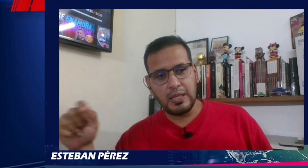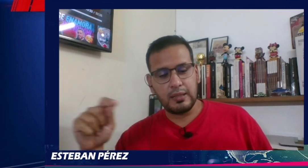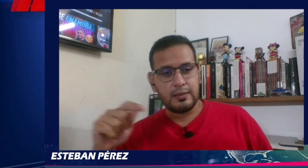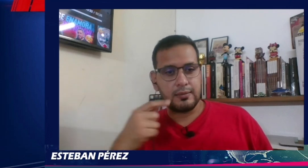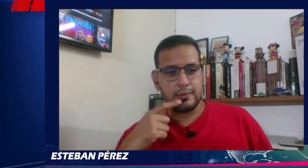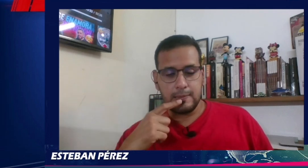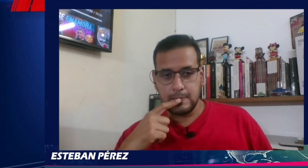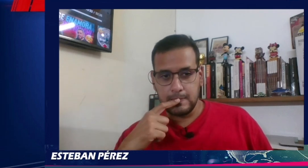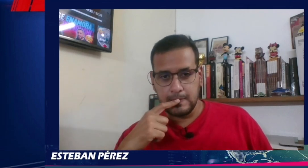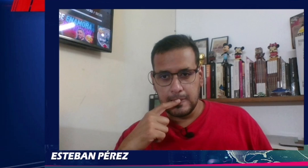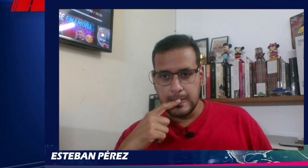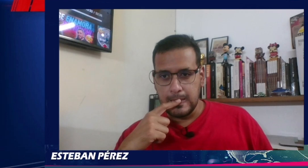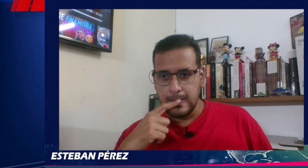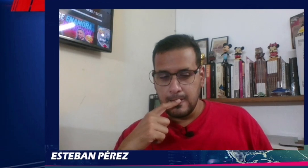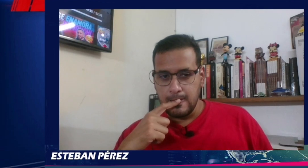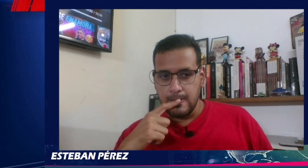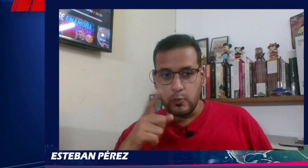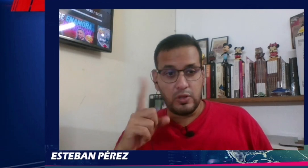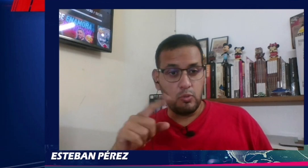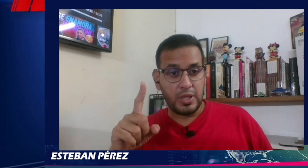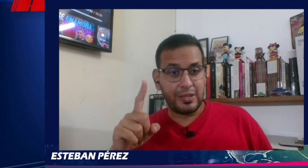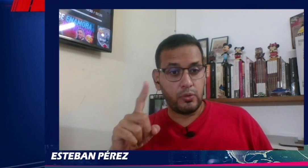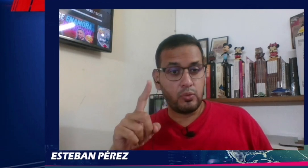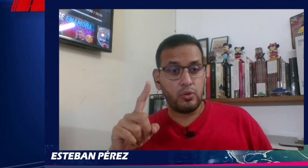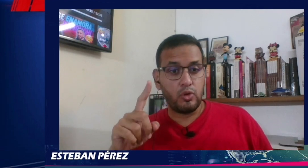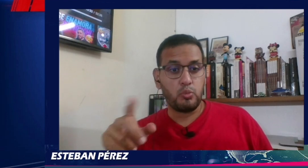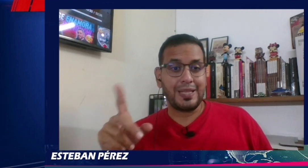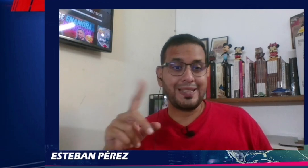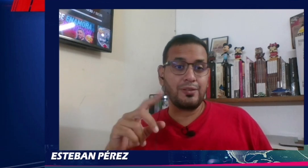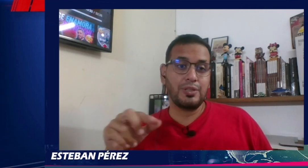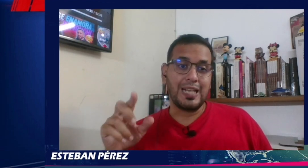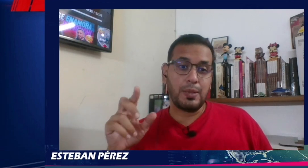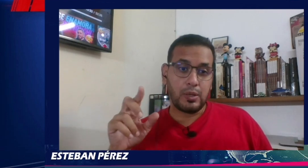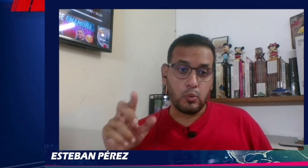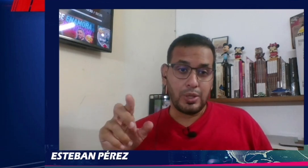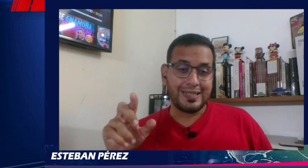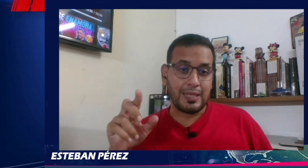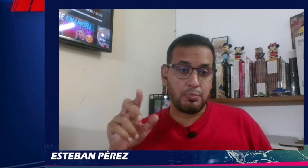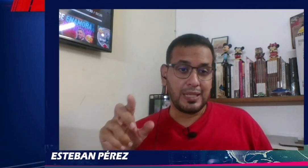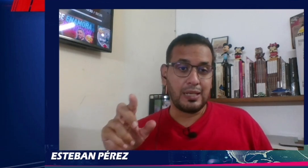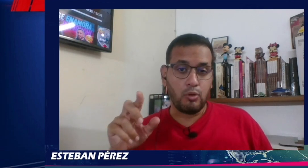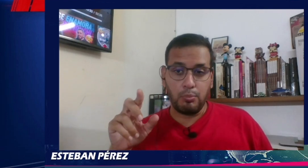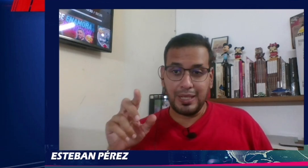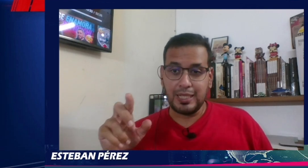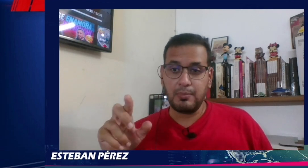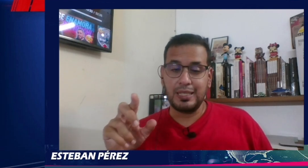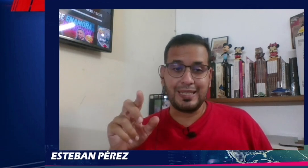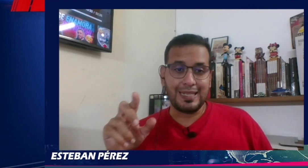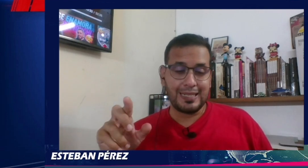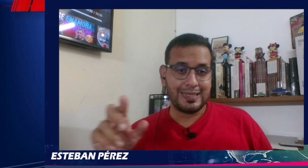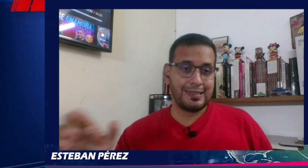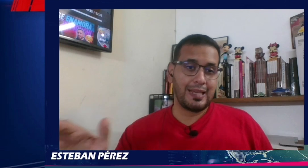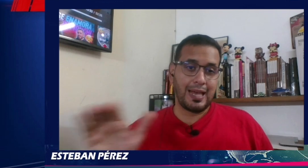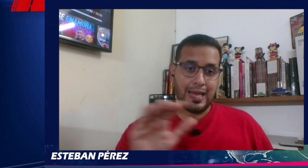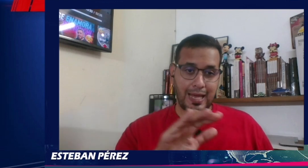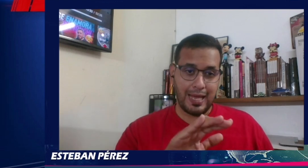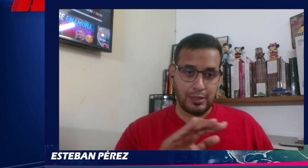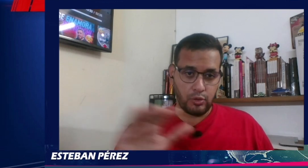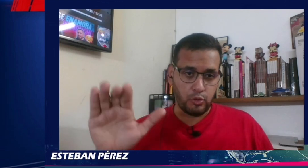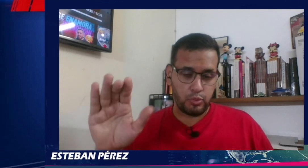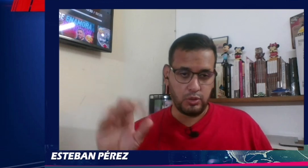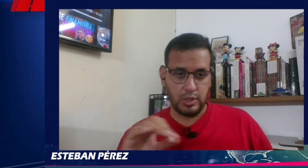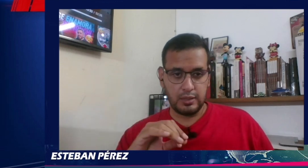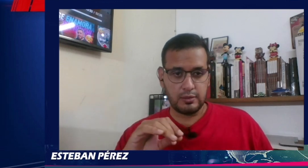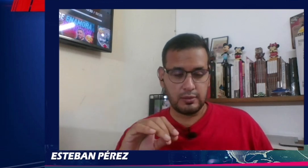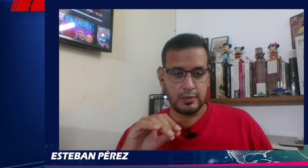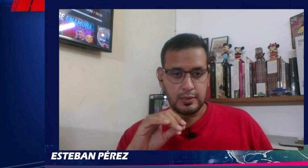sus familiares. Cuando México es uno de los países donde la vacuna se aplica completamente gratis a